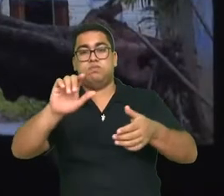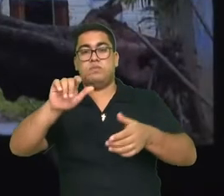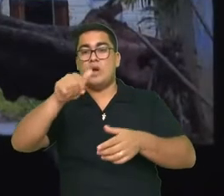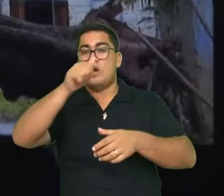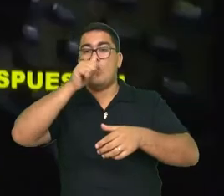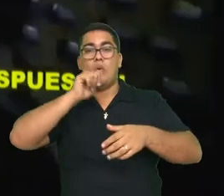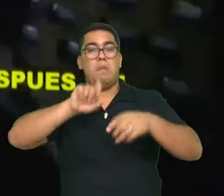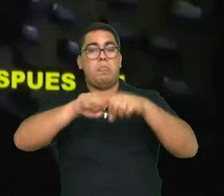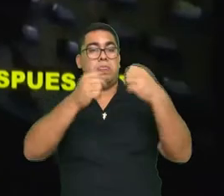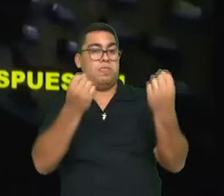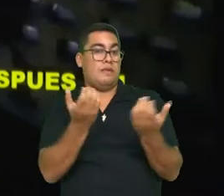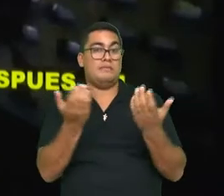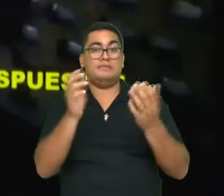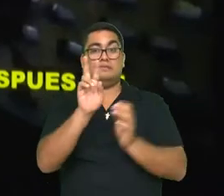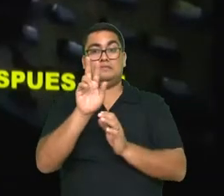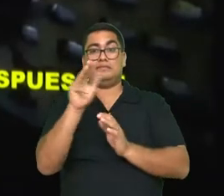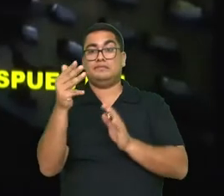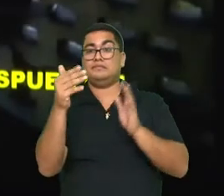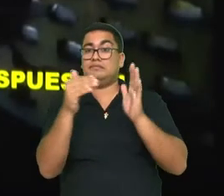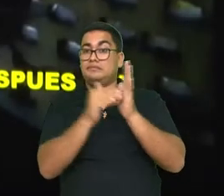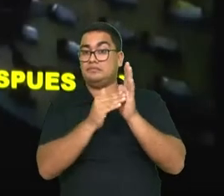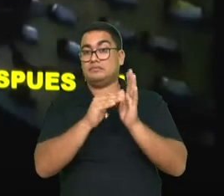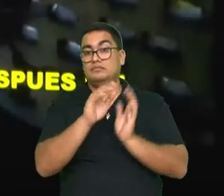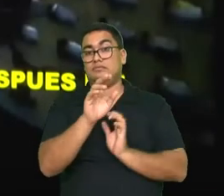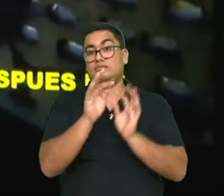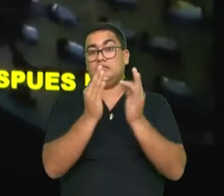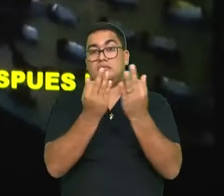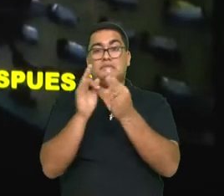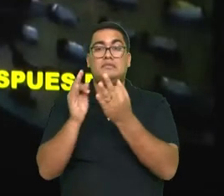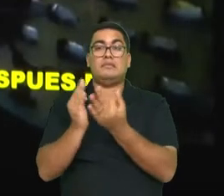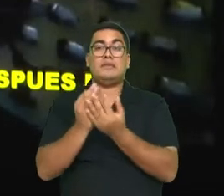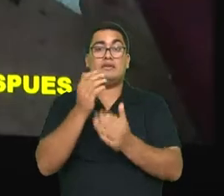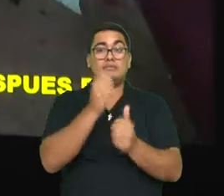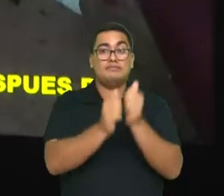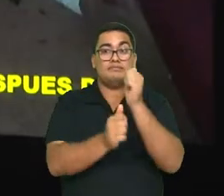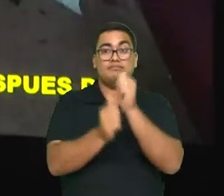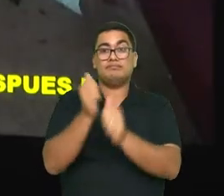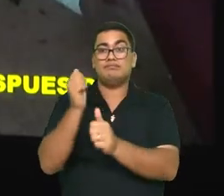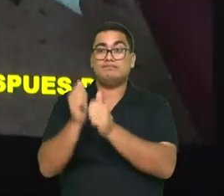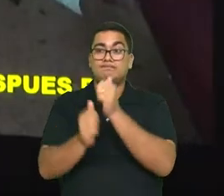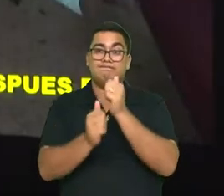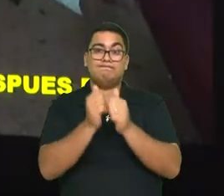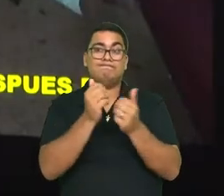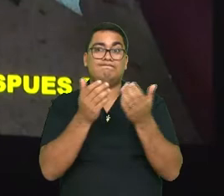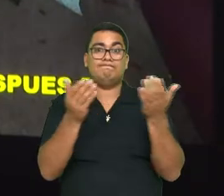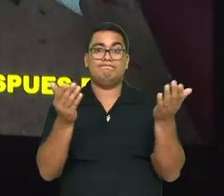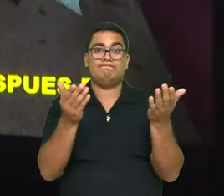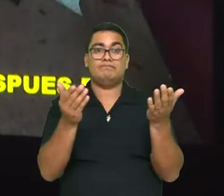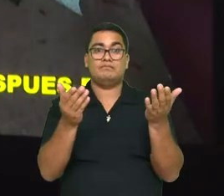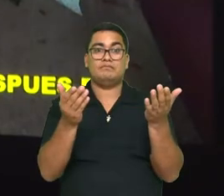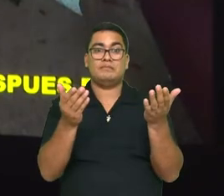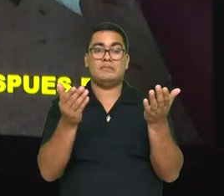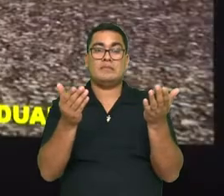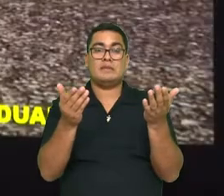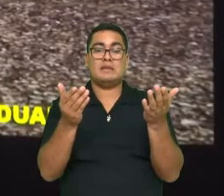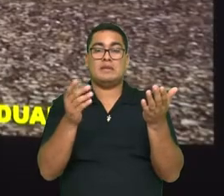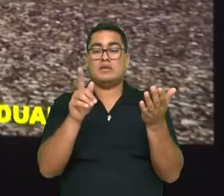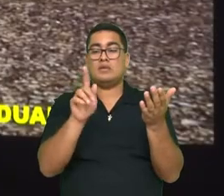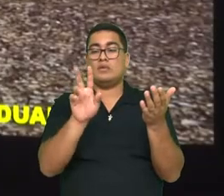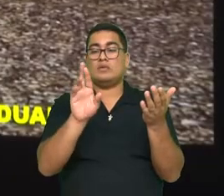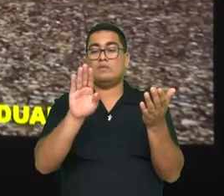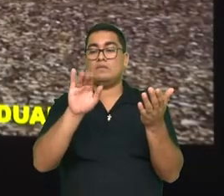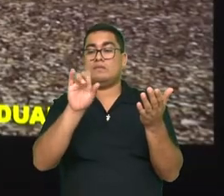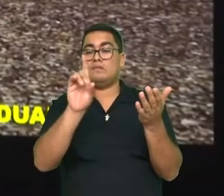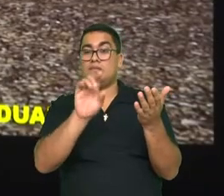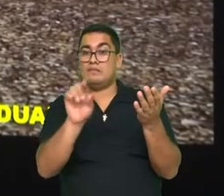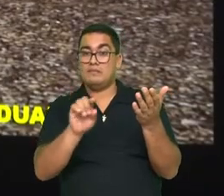unas 29,000 familias, el 35% aproximadamente, que están afectadas por alta turbidez. Estos tres tipos de afectaciones son las principales por